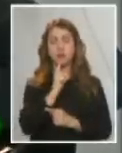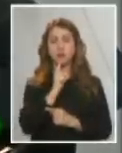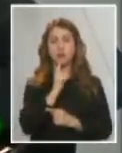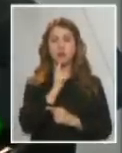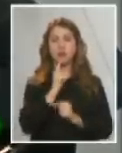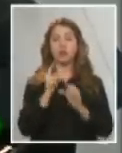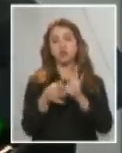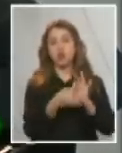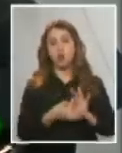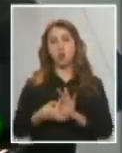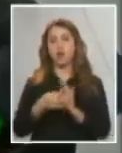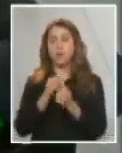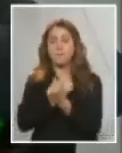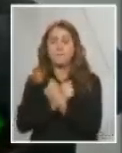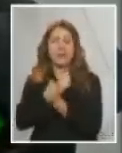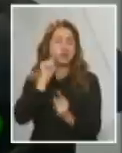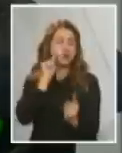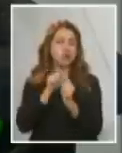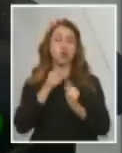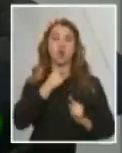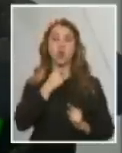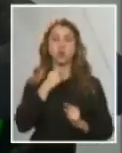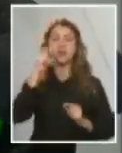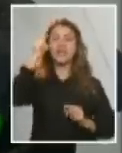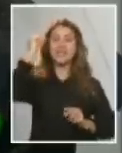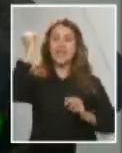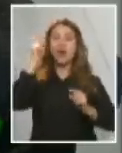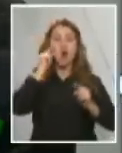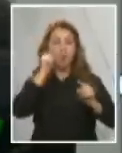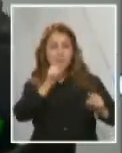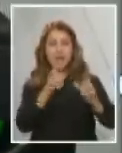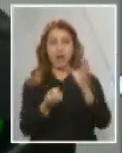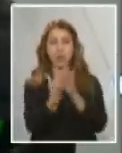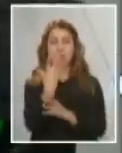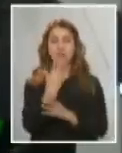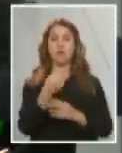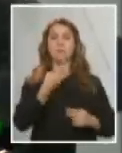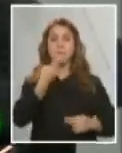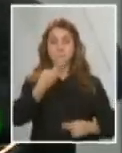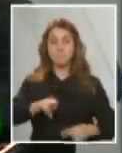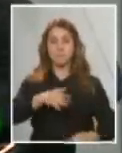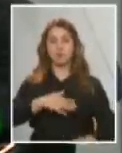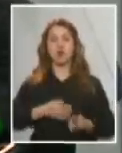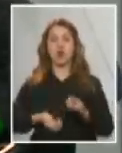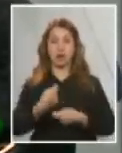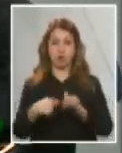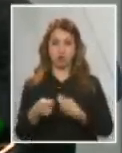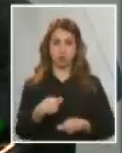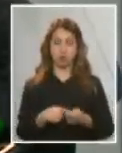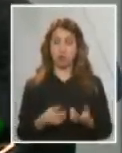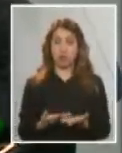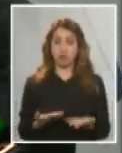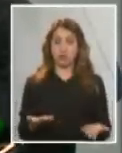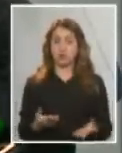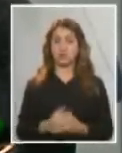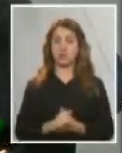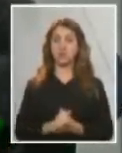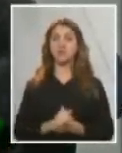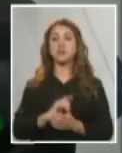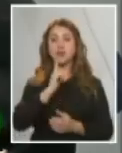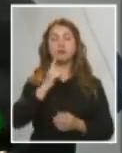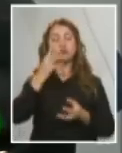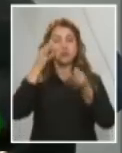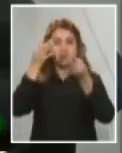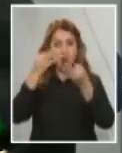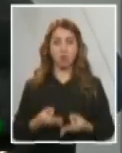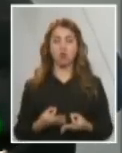no une esa pasión, que es por generar cosas nuevas y aparte generar su propio negocio. Entonces, tenemos la